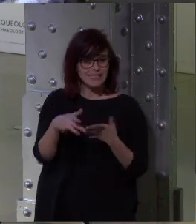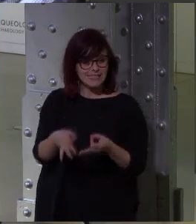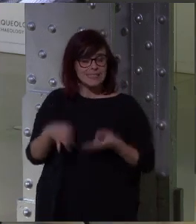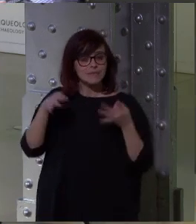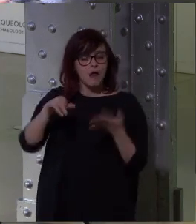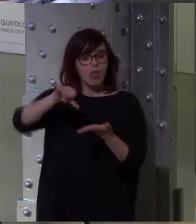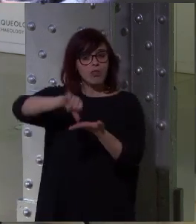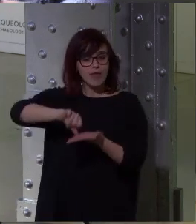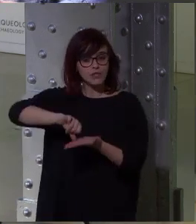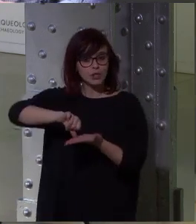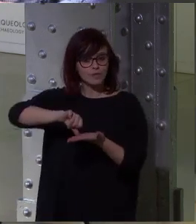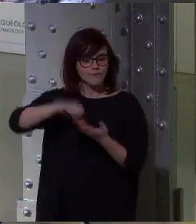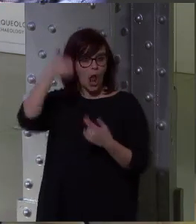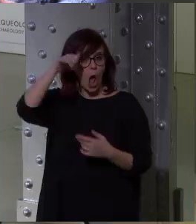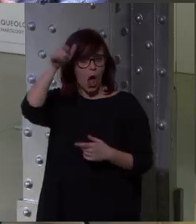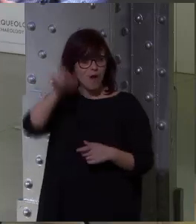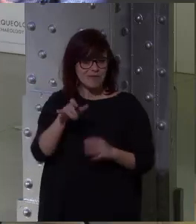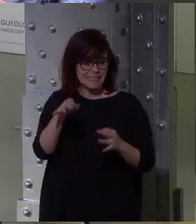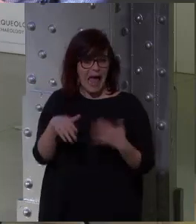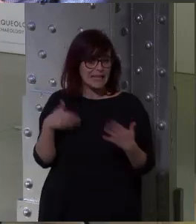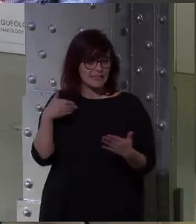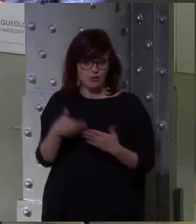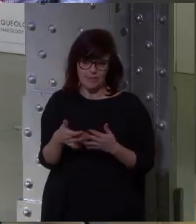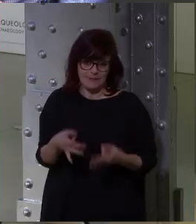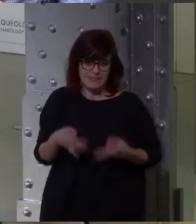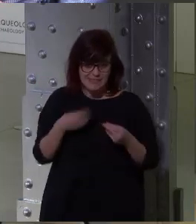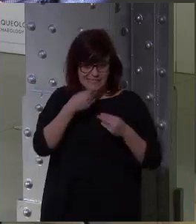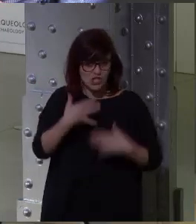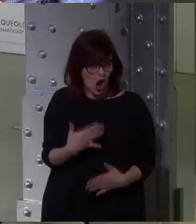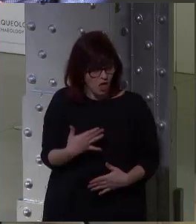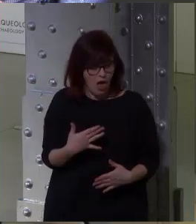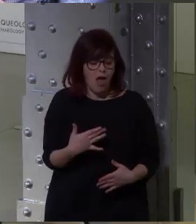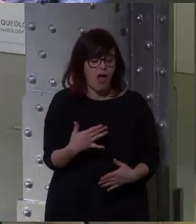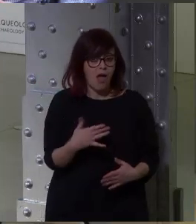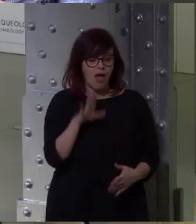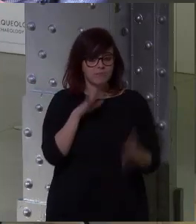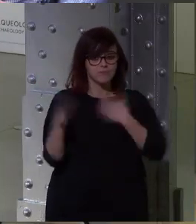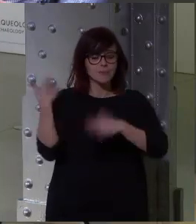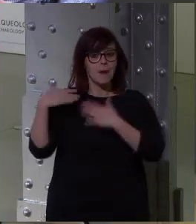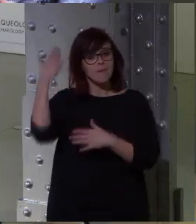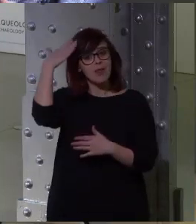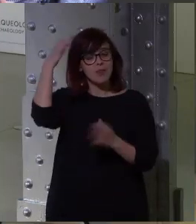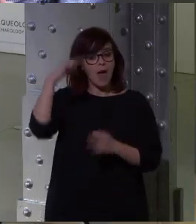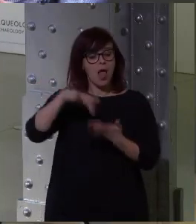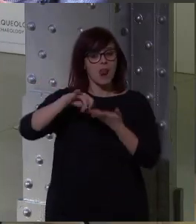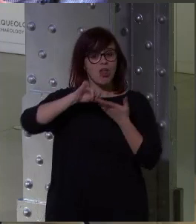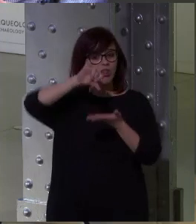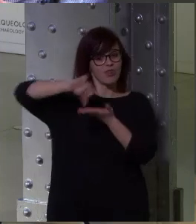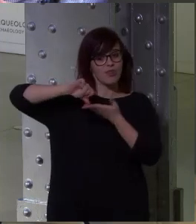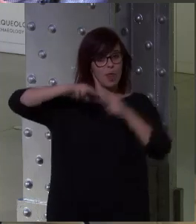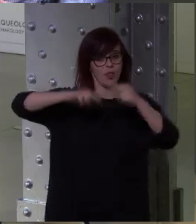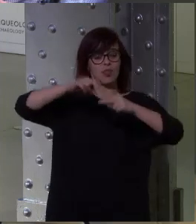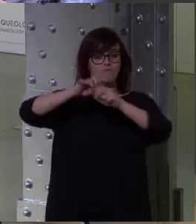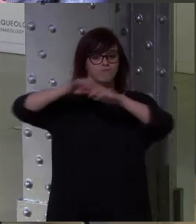centro del hombre prácticamente a lo largo de la historia, donde las principales civilizaciones se han desarrollado,